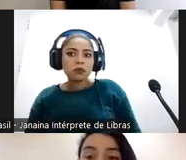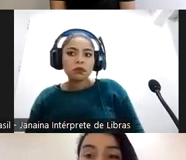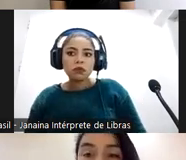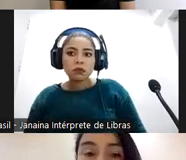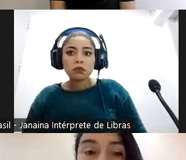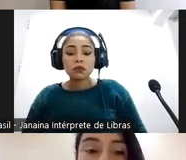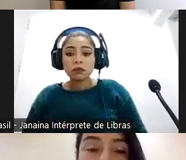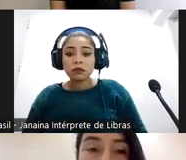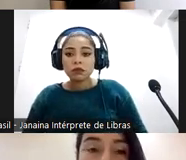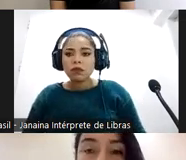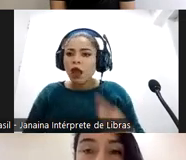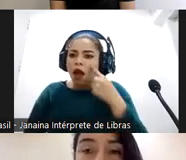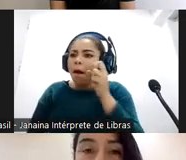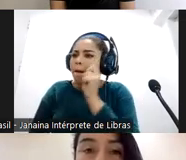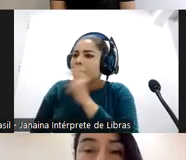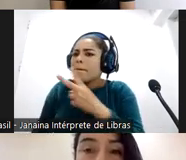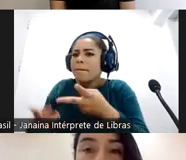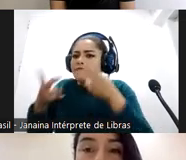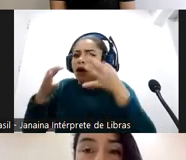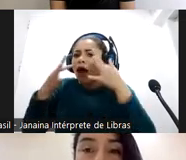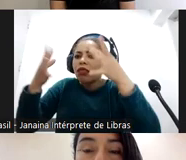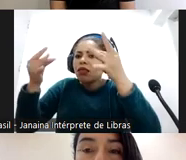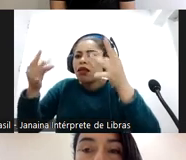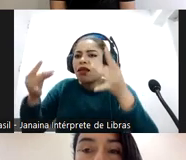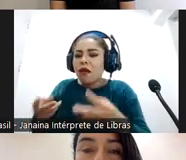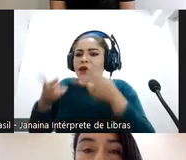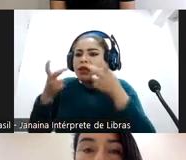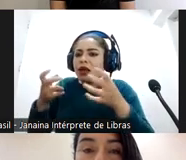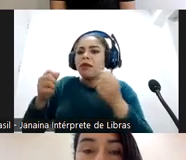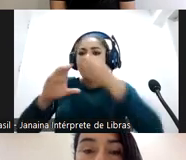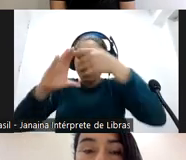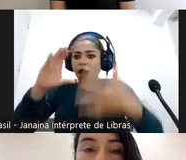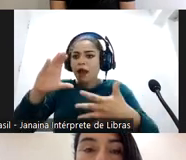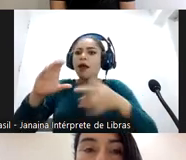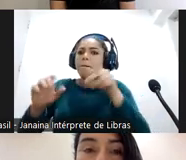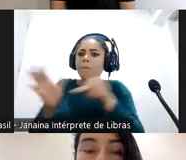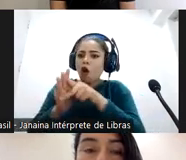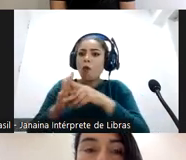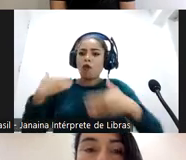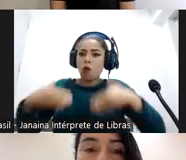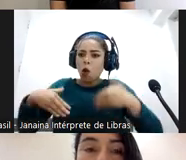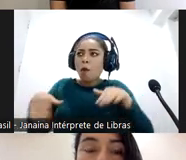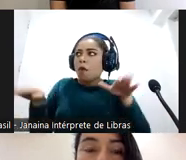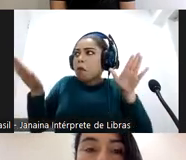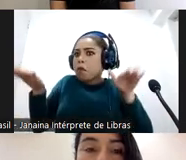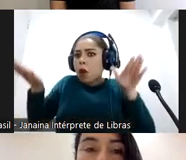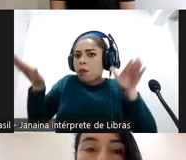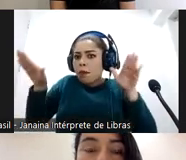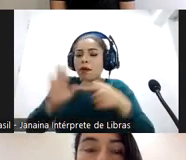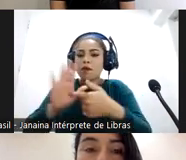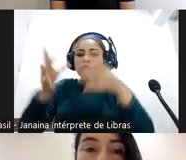A ver, miren ustedes con detención. Observen todas sus características físicas. Yo se las voy a mostrar.